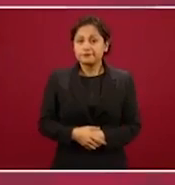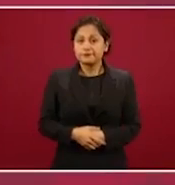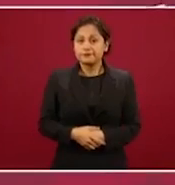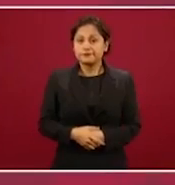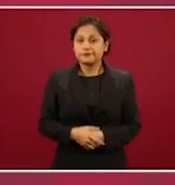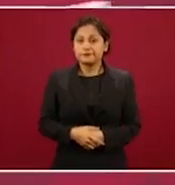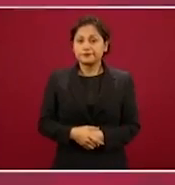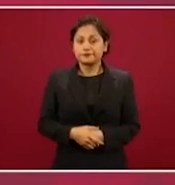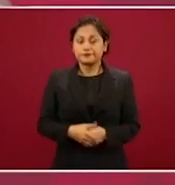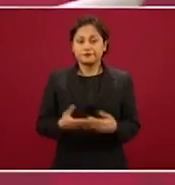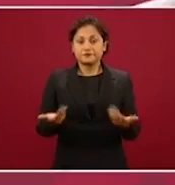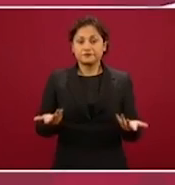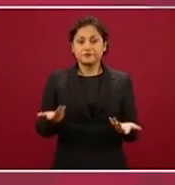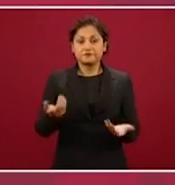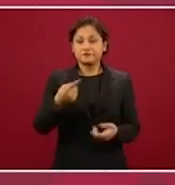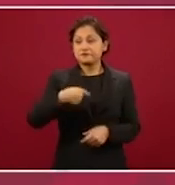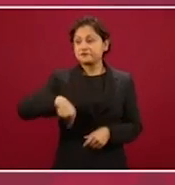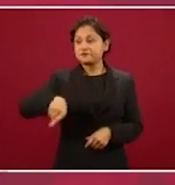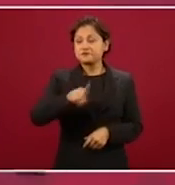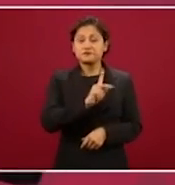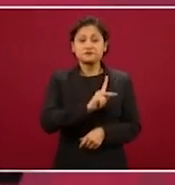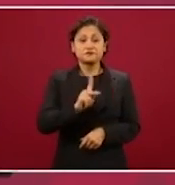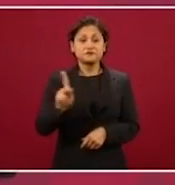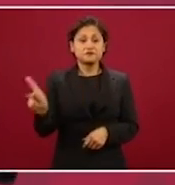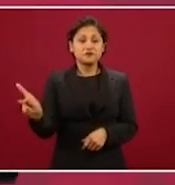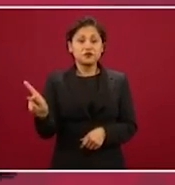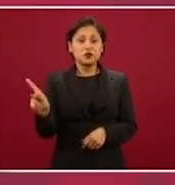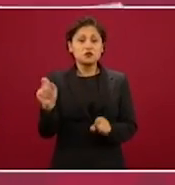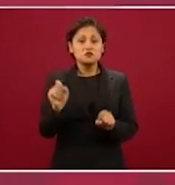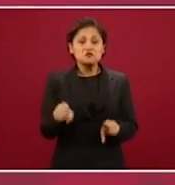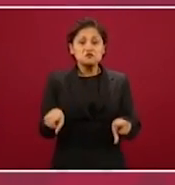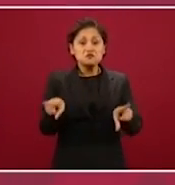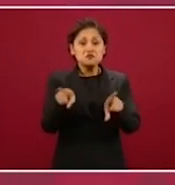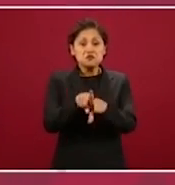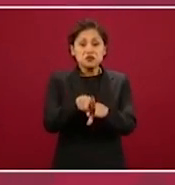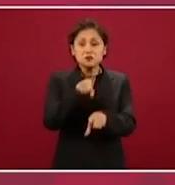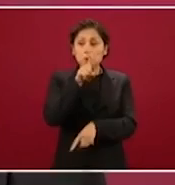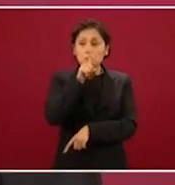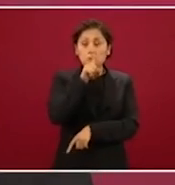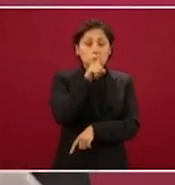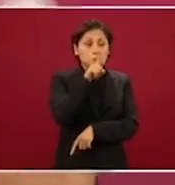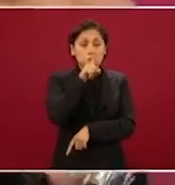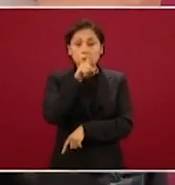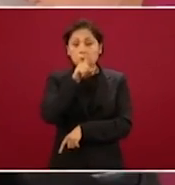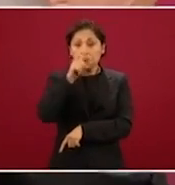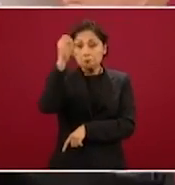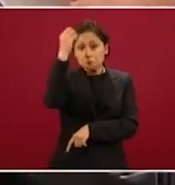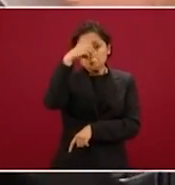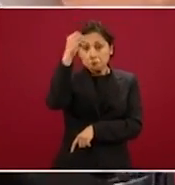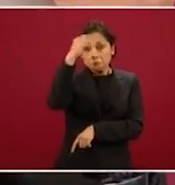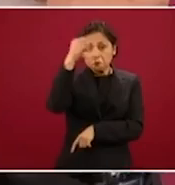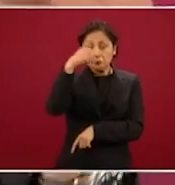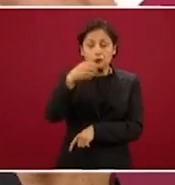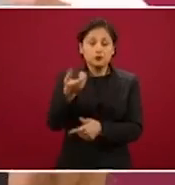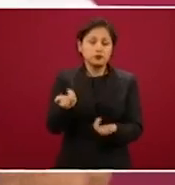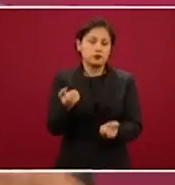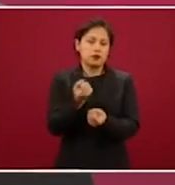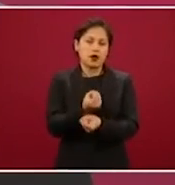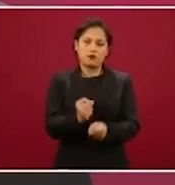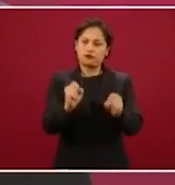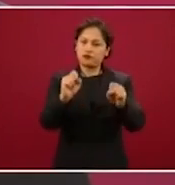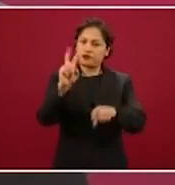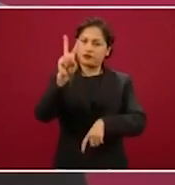sería muy aburrido, siempre lo digo, ¿no? La vida, nos las pasaríamos con sueño, bostezando,